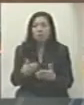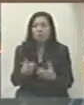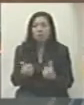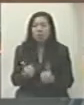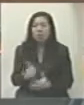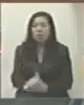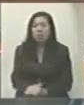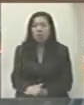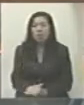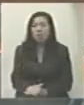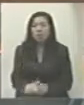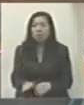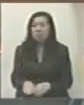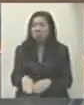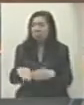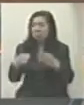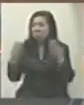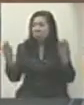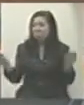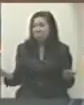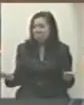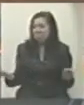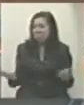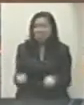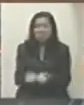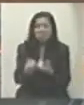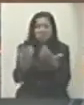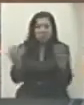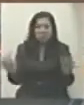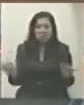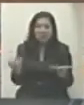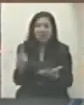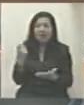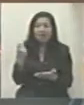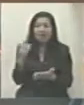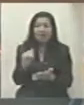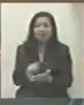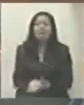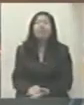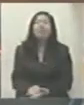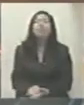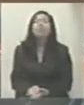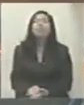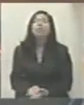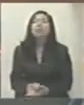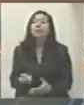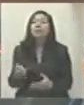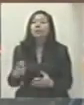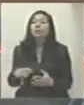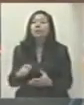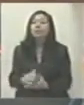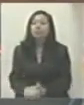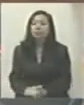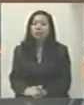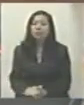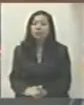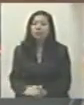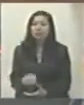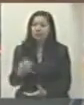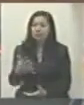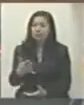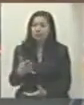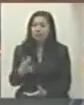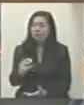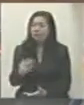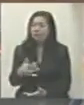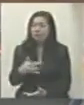cual abre una caja de Pandora. Ahí todo es posible de entender, de aplicar y de incorporar. Ese quinto criterio